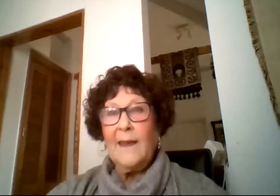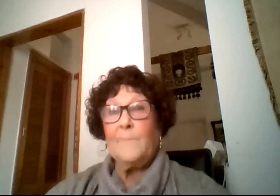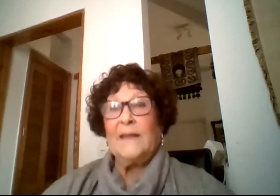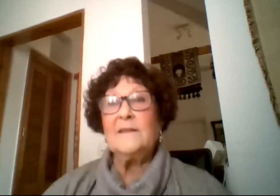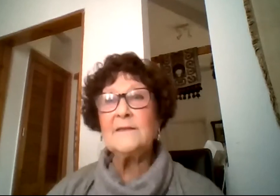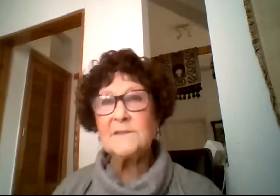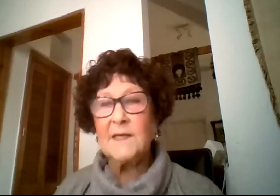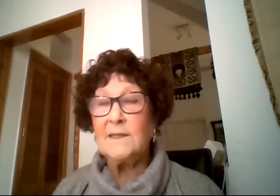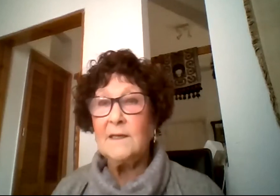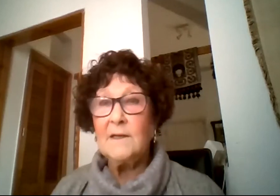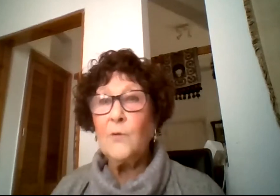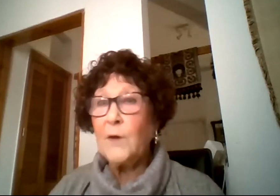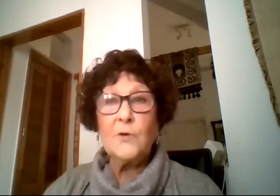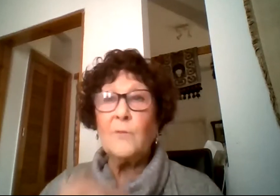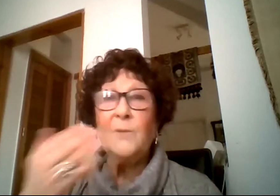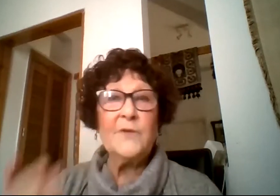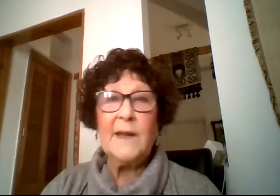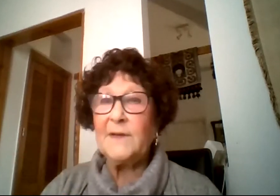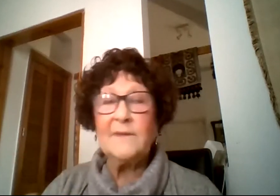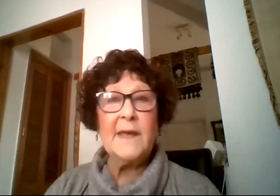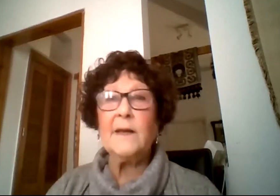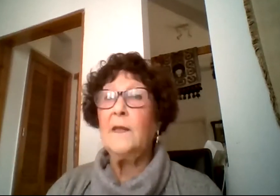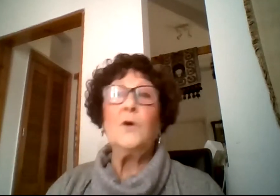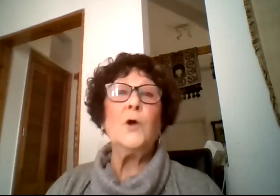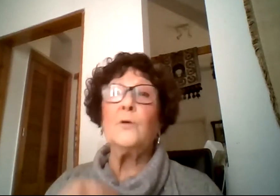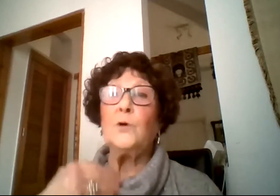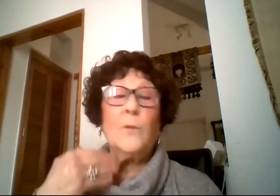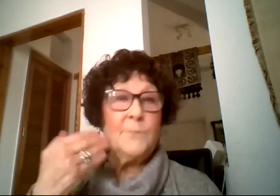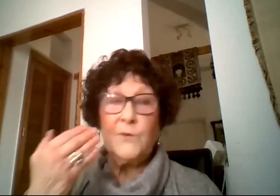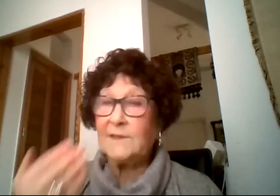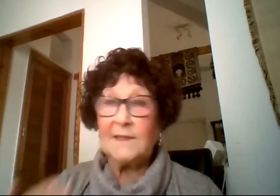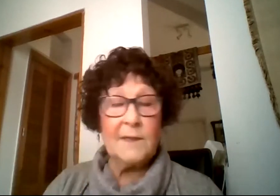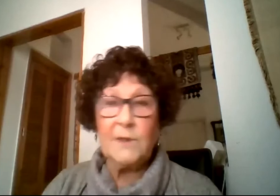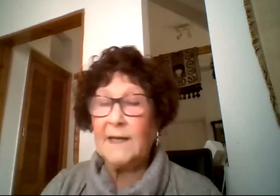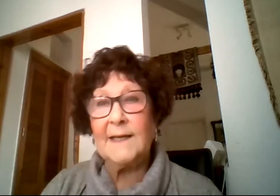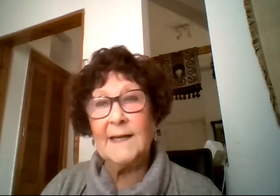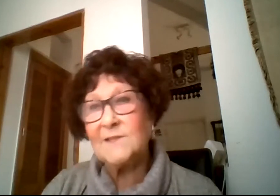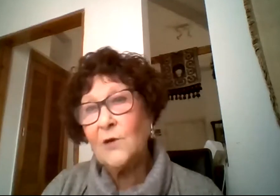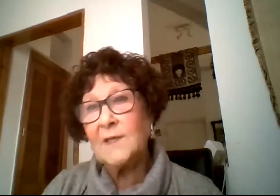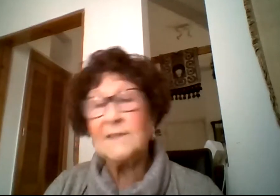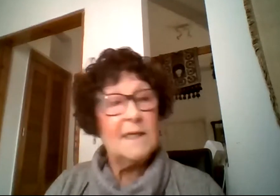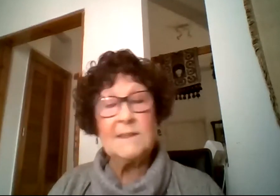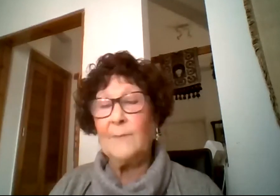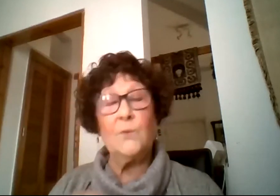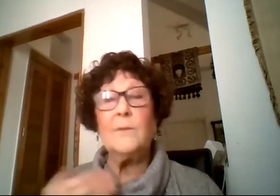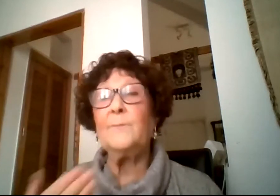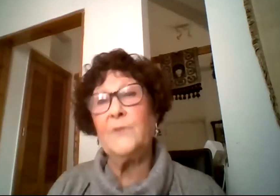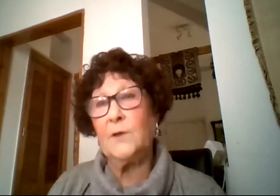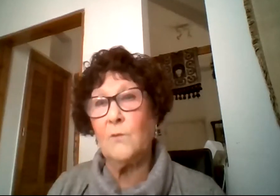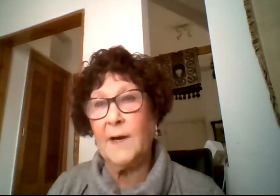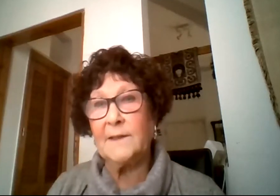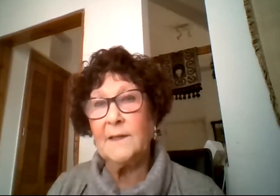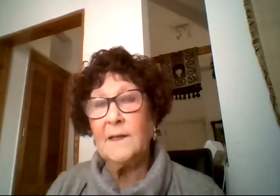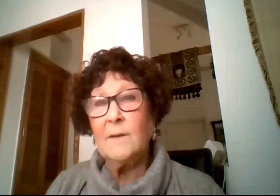dónde expandirse, luego no va a poder aprender, luego no va a poder tener buenas relaciones y tampoco va a